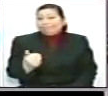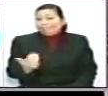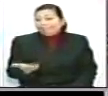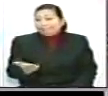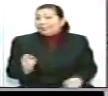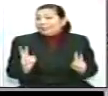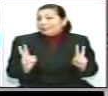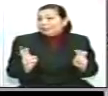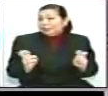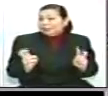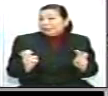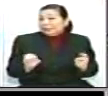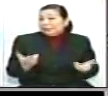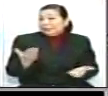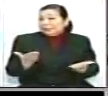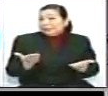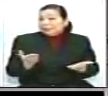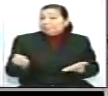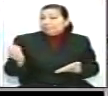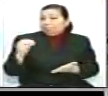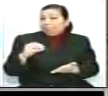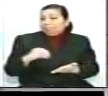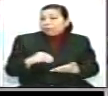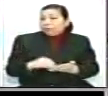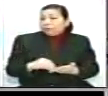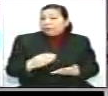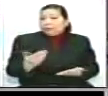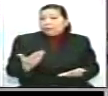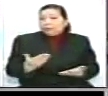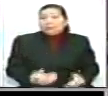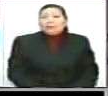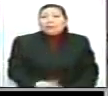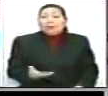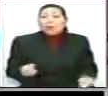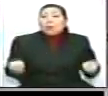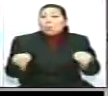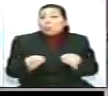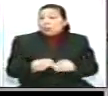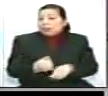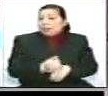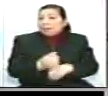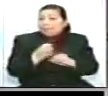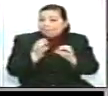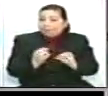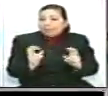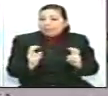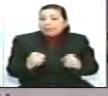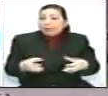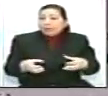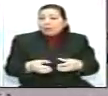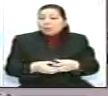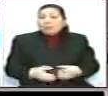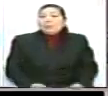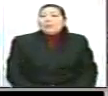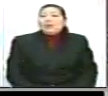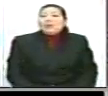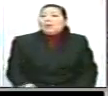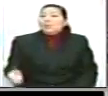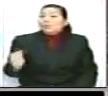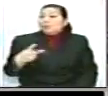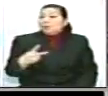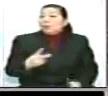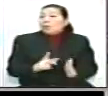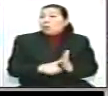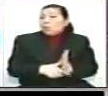Hay temas que se vienen implementando, ¿no? En primer lugar, ha habido una junta de portavoces para definir el tema de las comisiones. En segundo lugar,